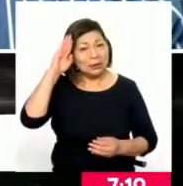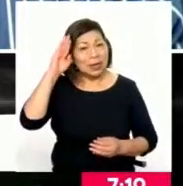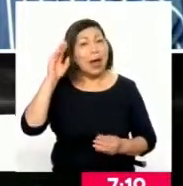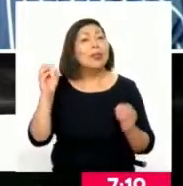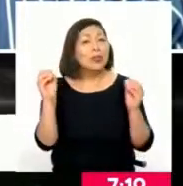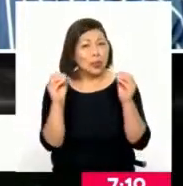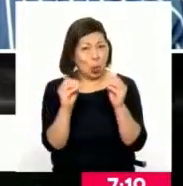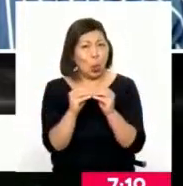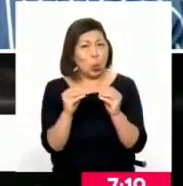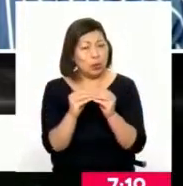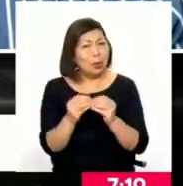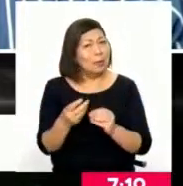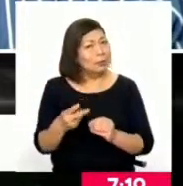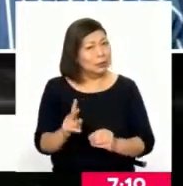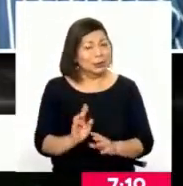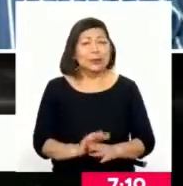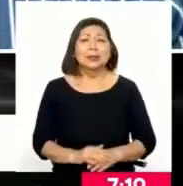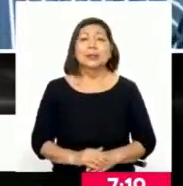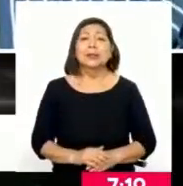sin excesos.